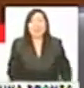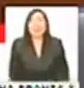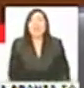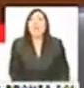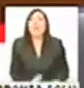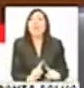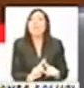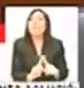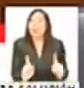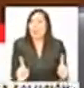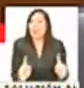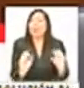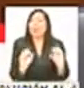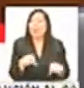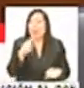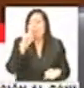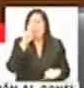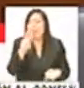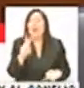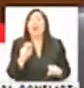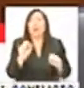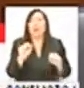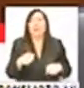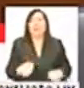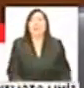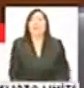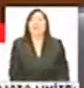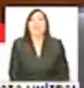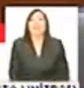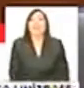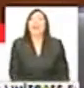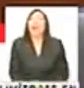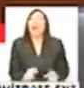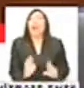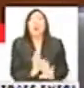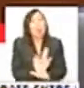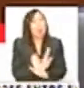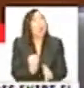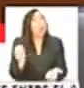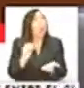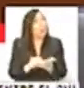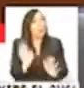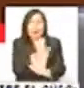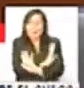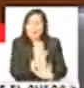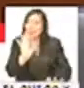Pero sí, el Perú estuvo en una situación que ojalá jamás se vuelva a repetir. Muchas gracias.